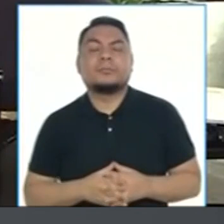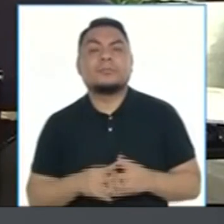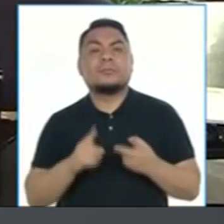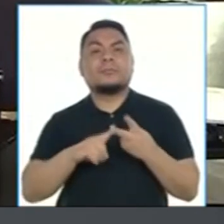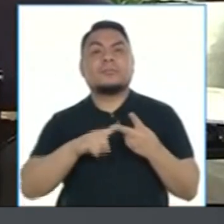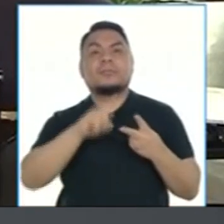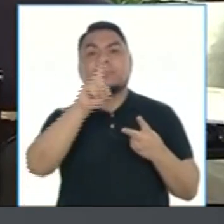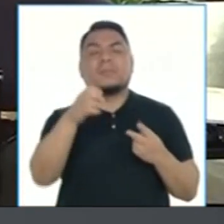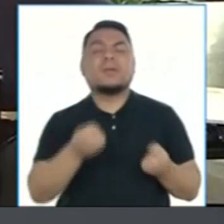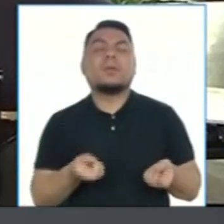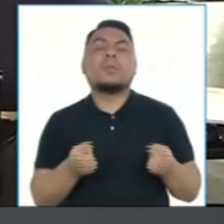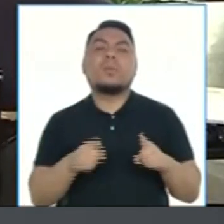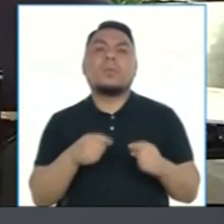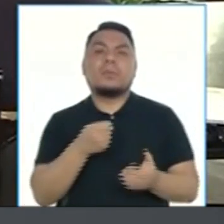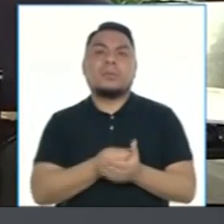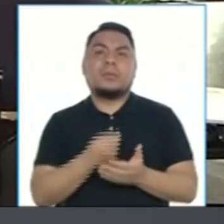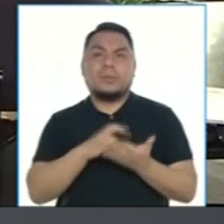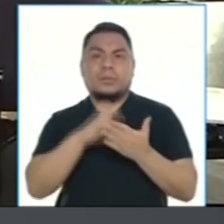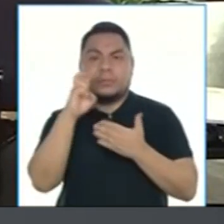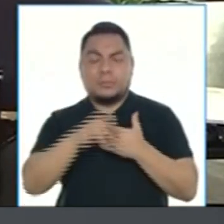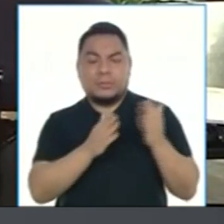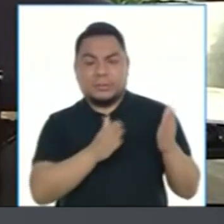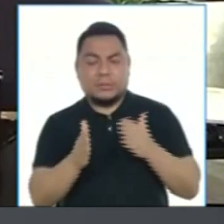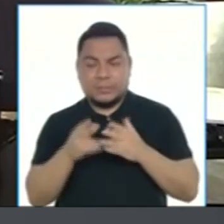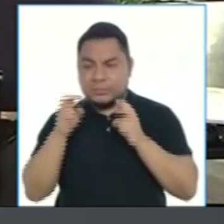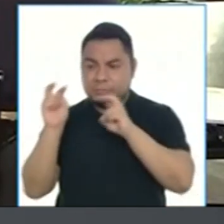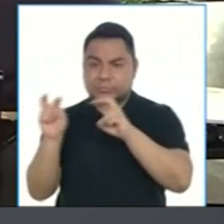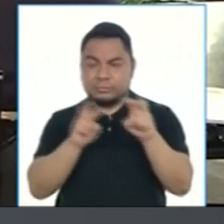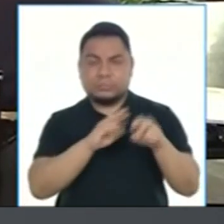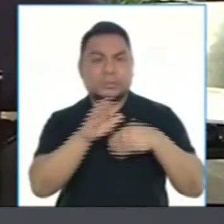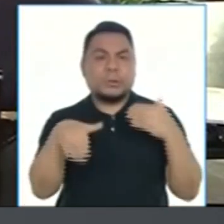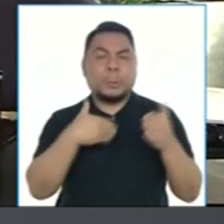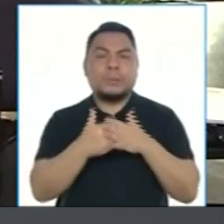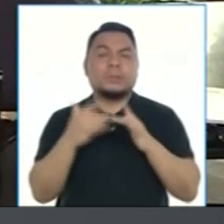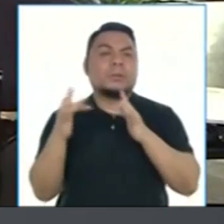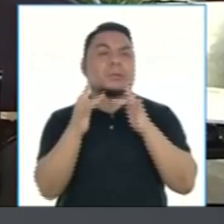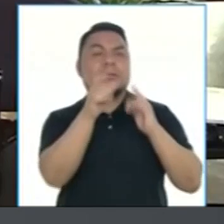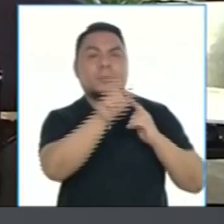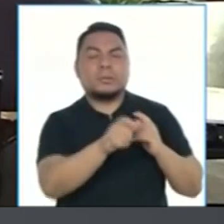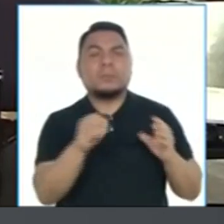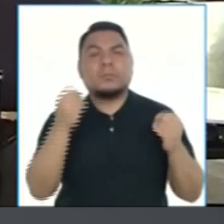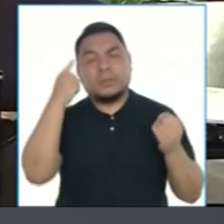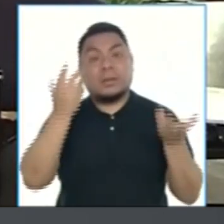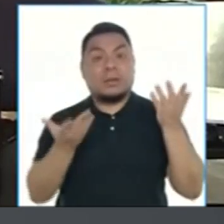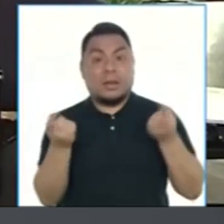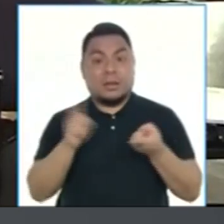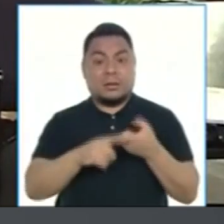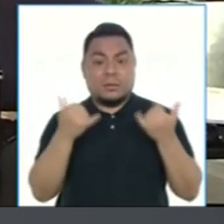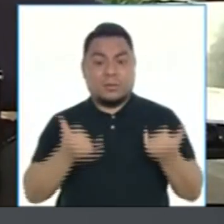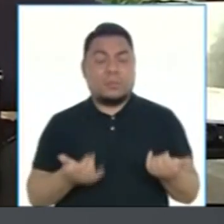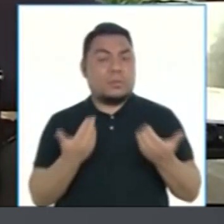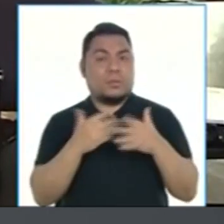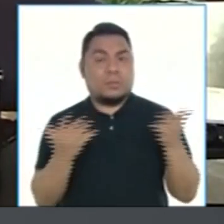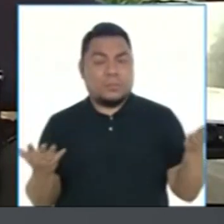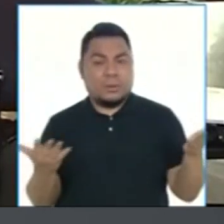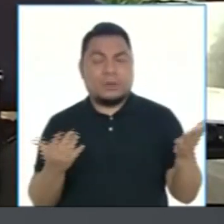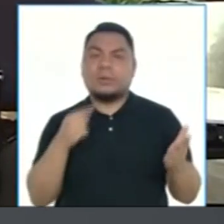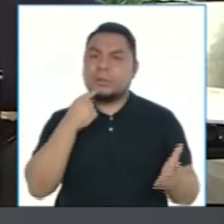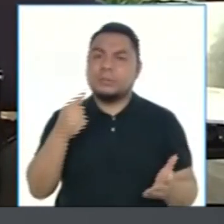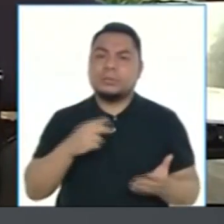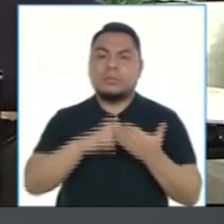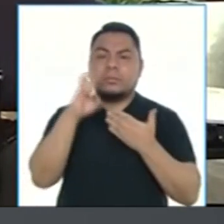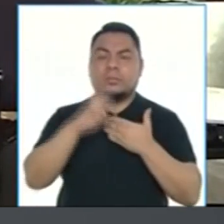¿Cuándo se va a implementar un plan de seguimiento de casos, rastreo de contacto? Pues parece que hasta hoy no existe ni está